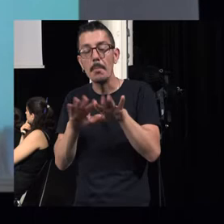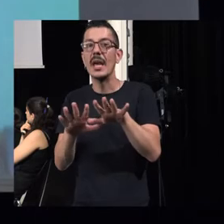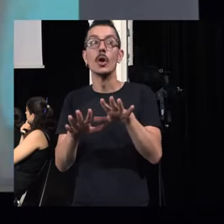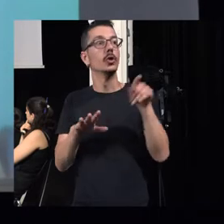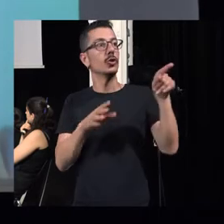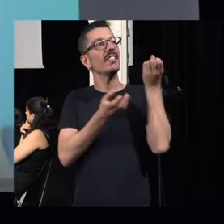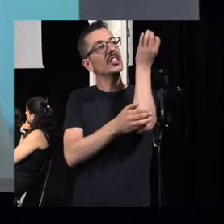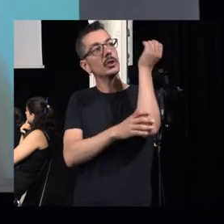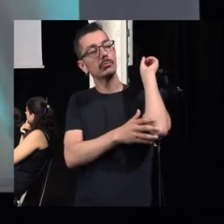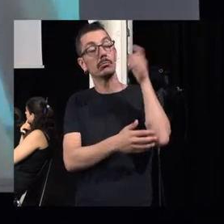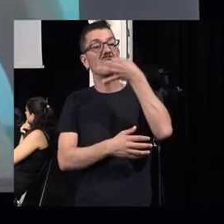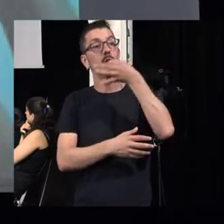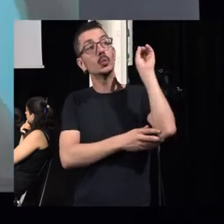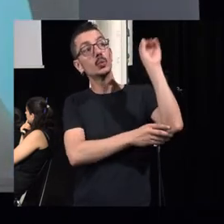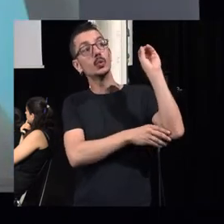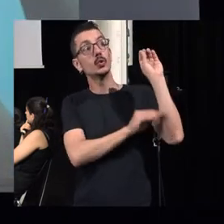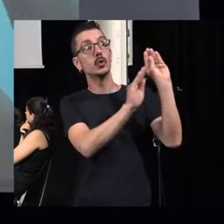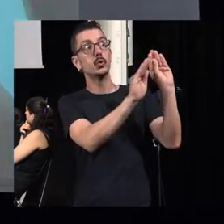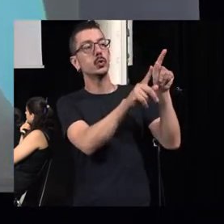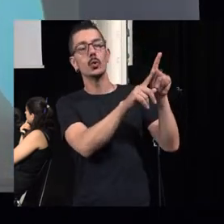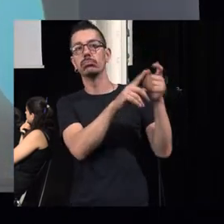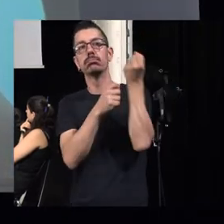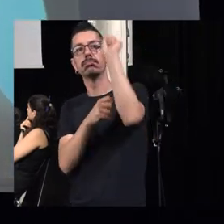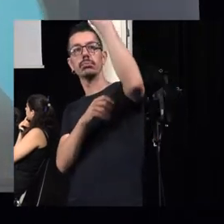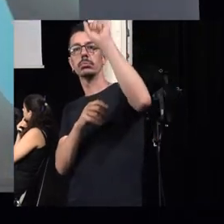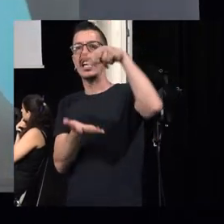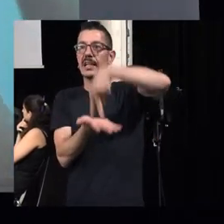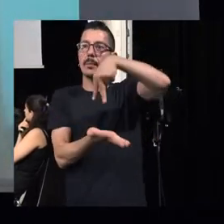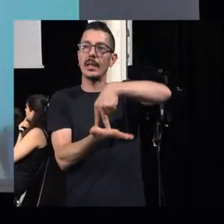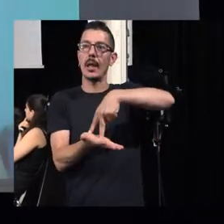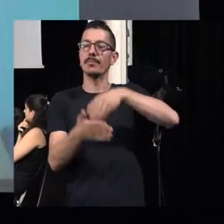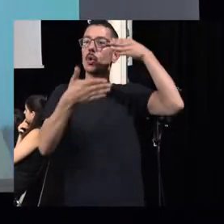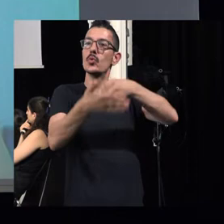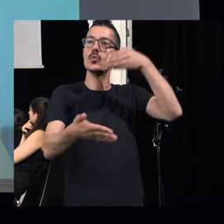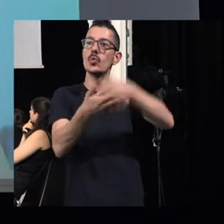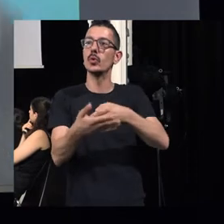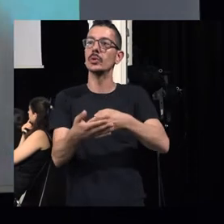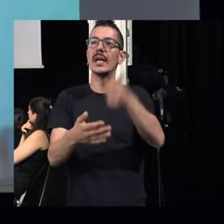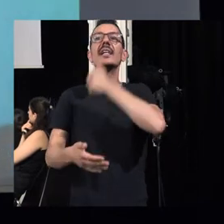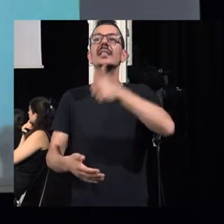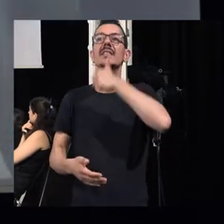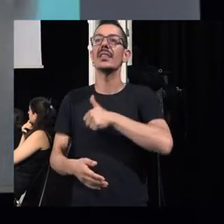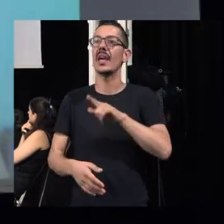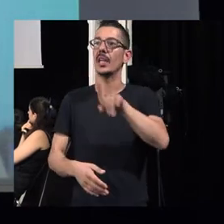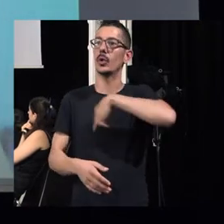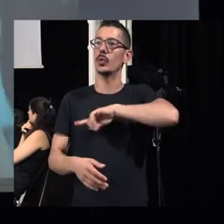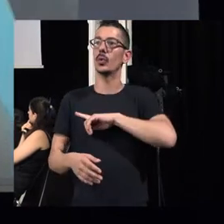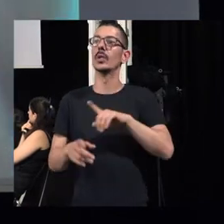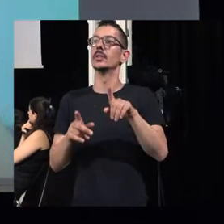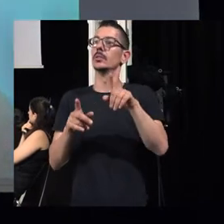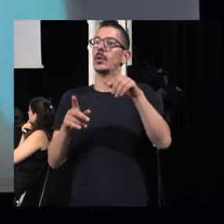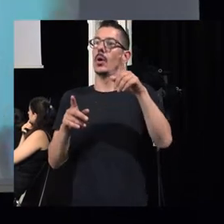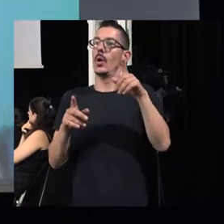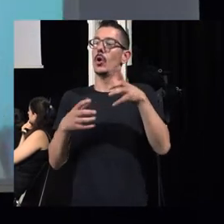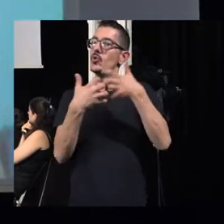discurso, seguimos de pie, de lucha, en resistencia, y vamos a hacer avanzar nuestra causa aquí, en Francia, en